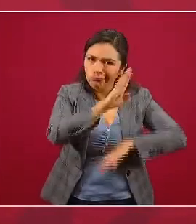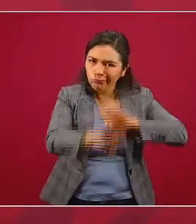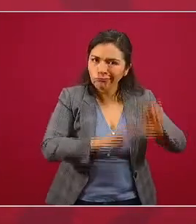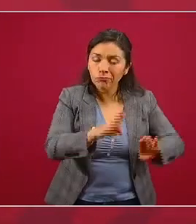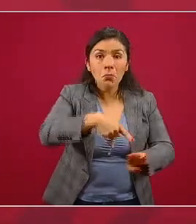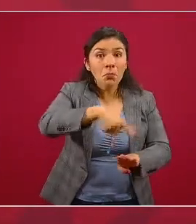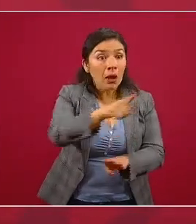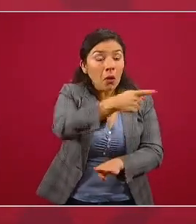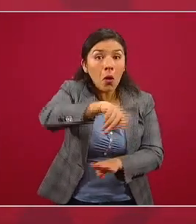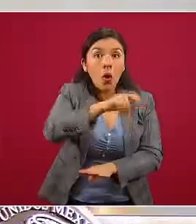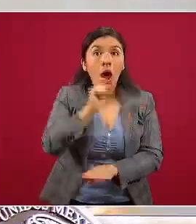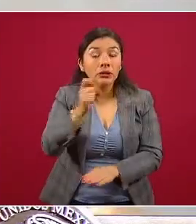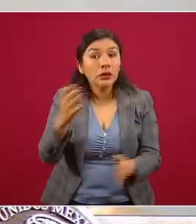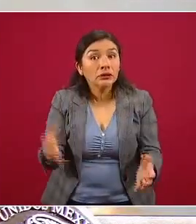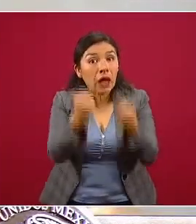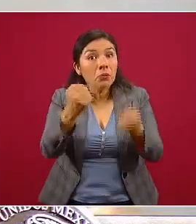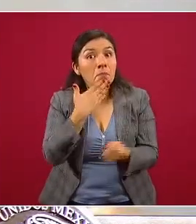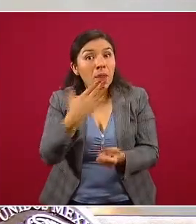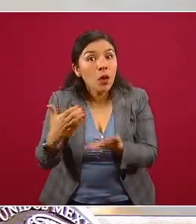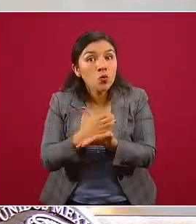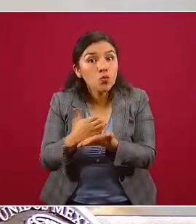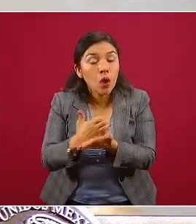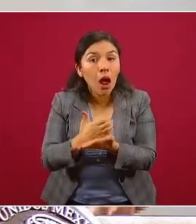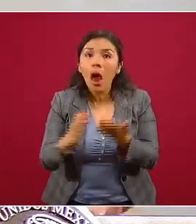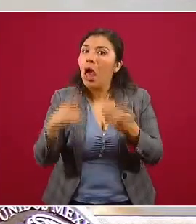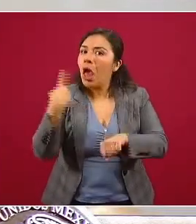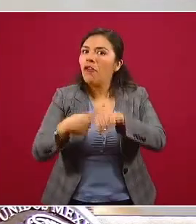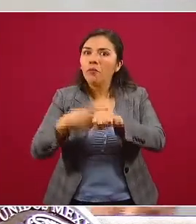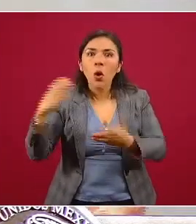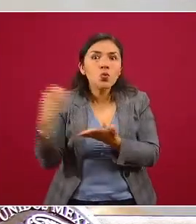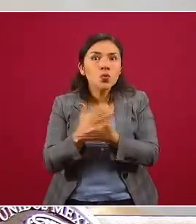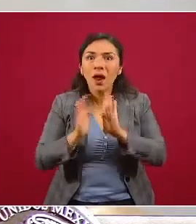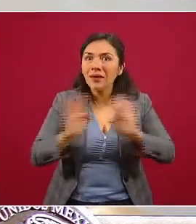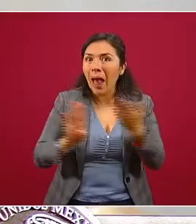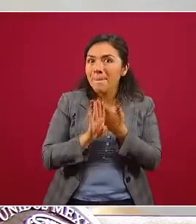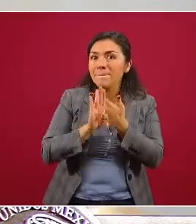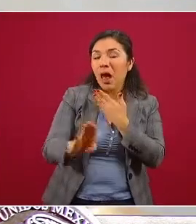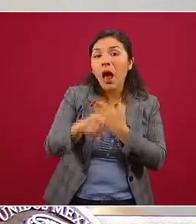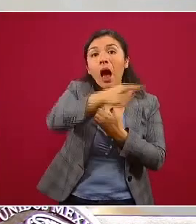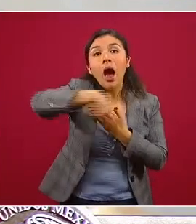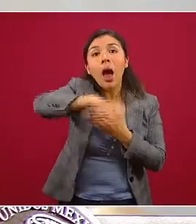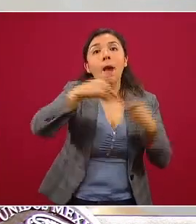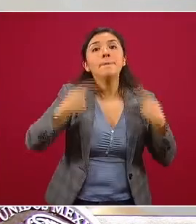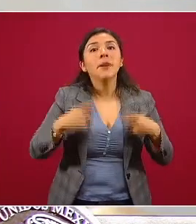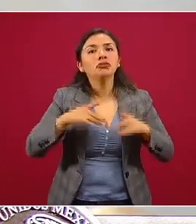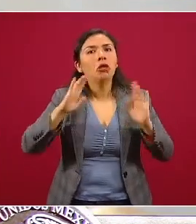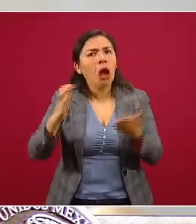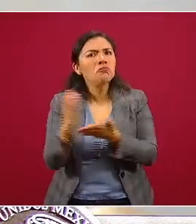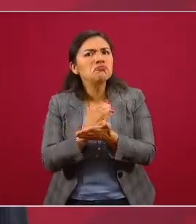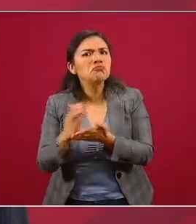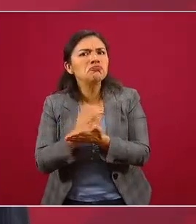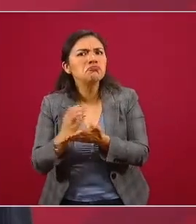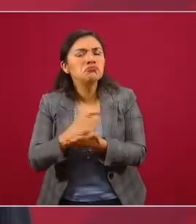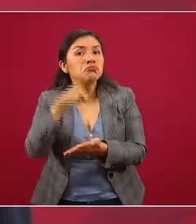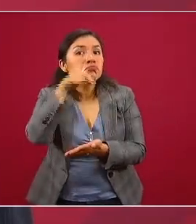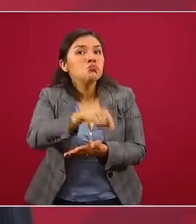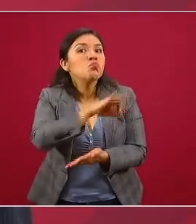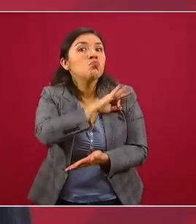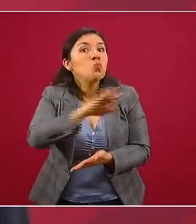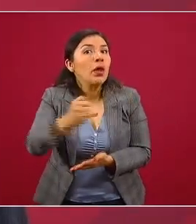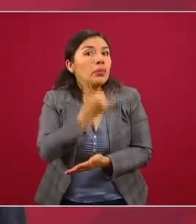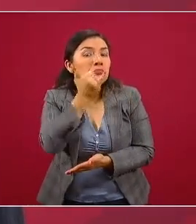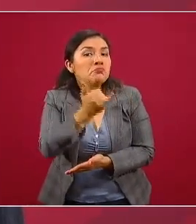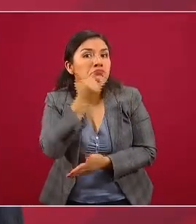pero quienes no, ya no tienen la enfermedad y de hecho son parte de las personas que se recuperaron y potencialmente